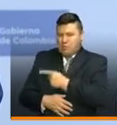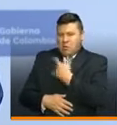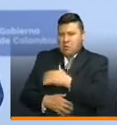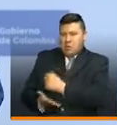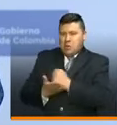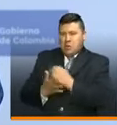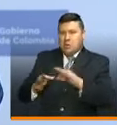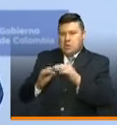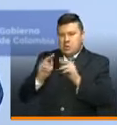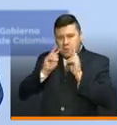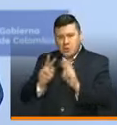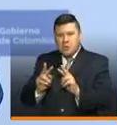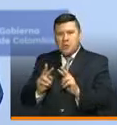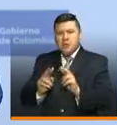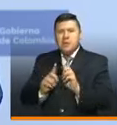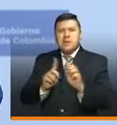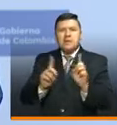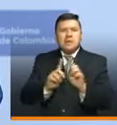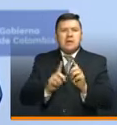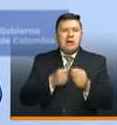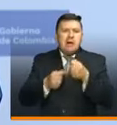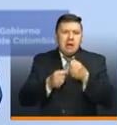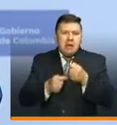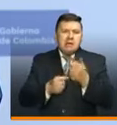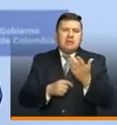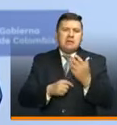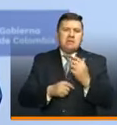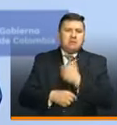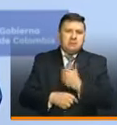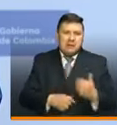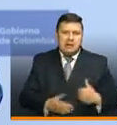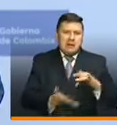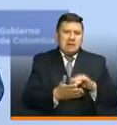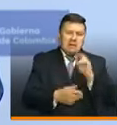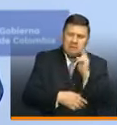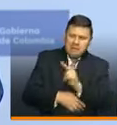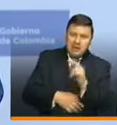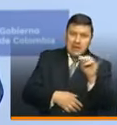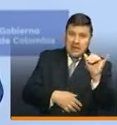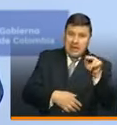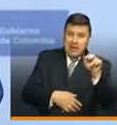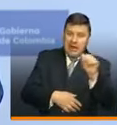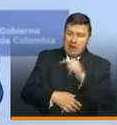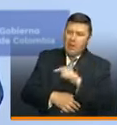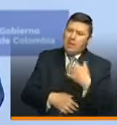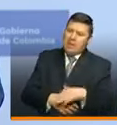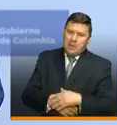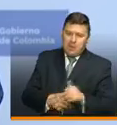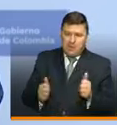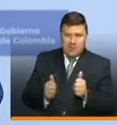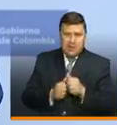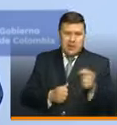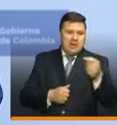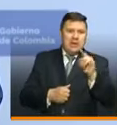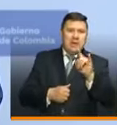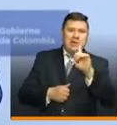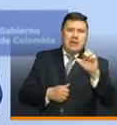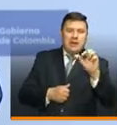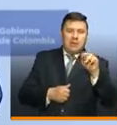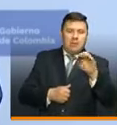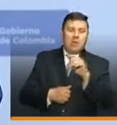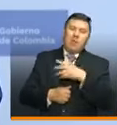creo que la hemos visto todos en las diferentes alocuciones, en canales de presidencia y demás, pero Gina y su colega Guillermo también han formado